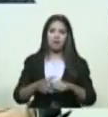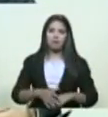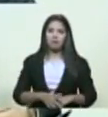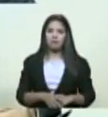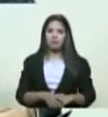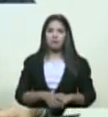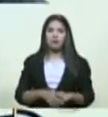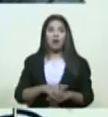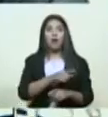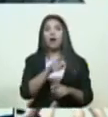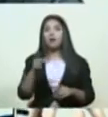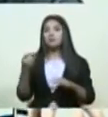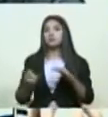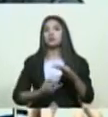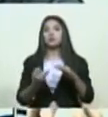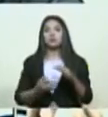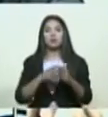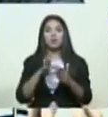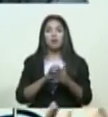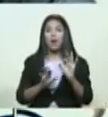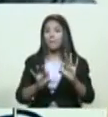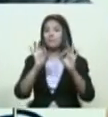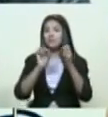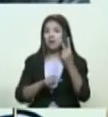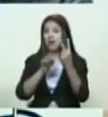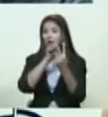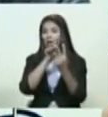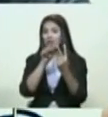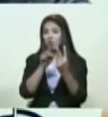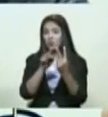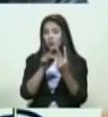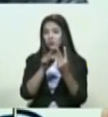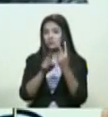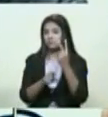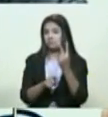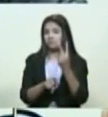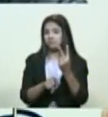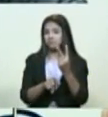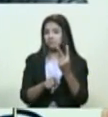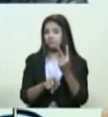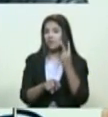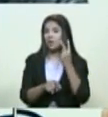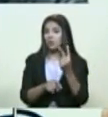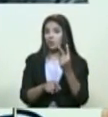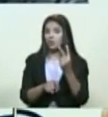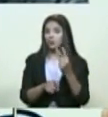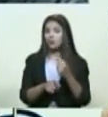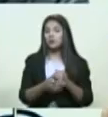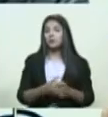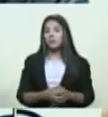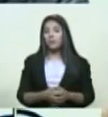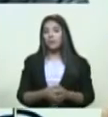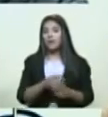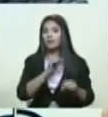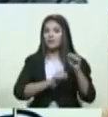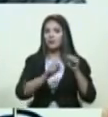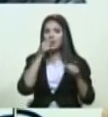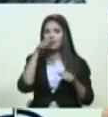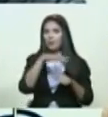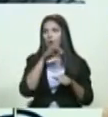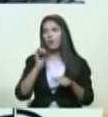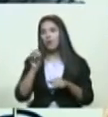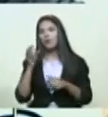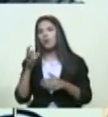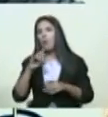a instituciones del Estado, entre ellas a dos, al Poder Ciudadano y al propio Poder Judicial, actuando con revancha,